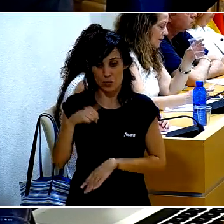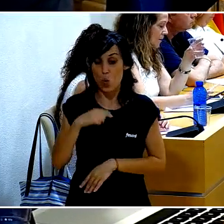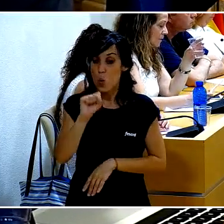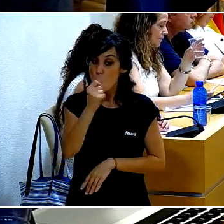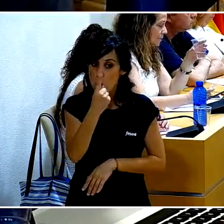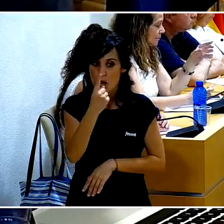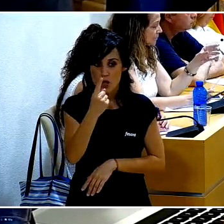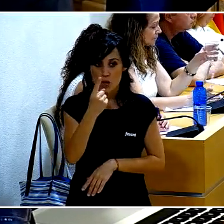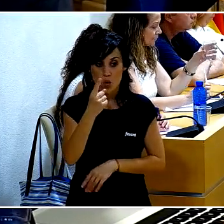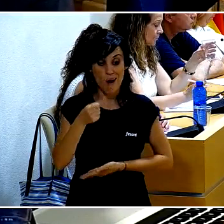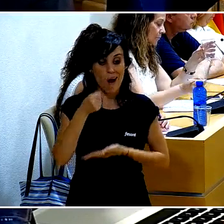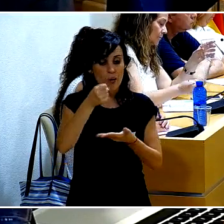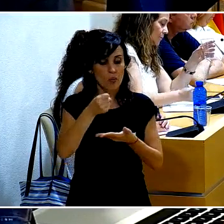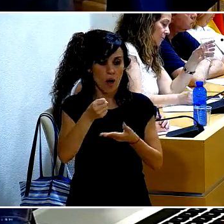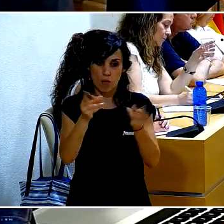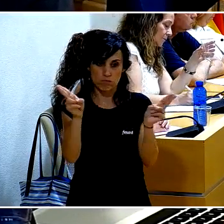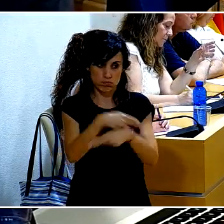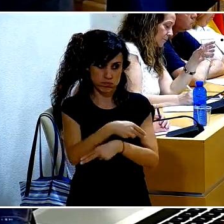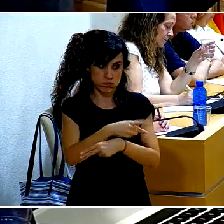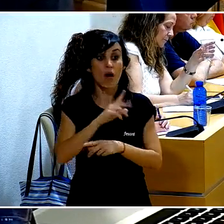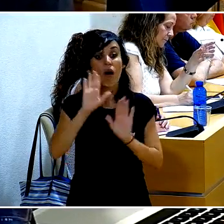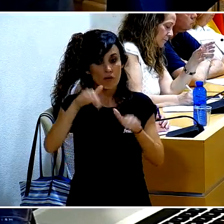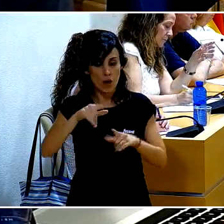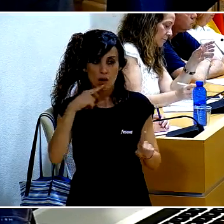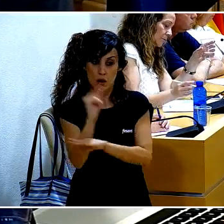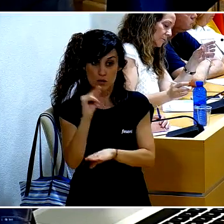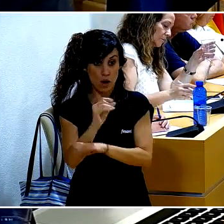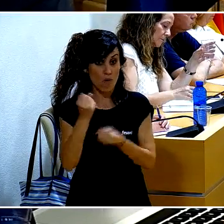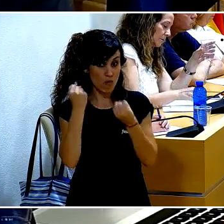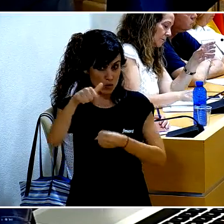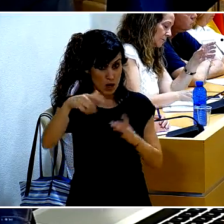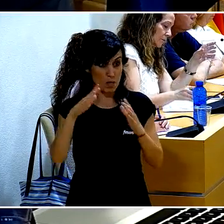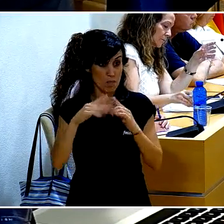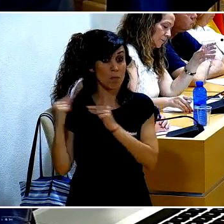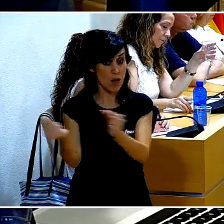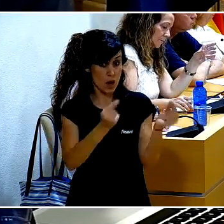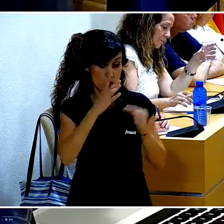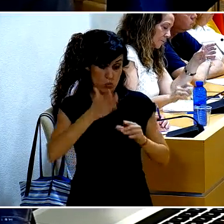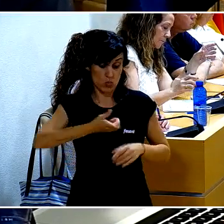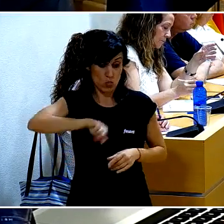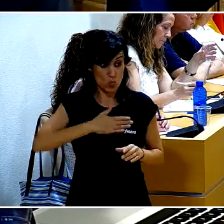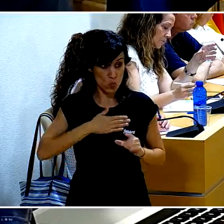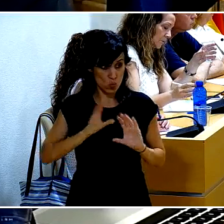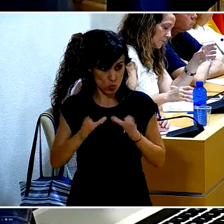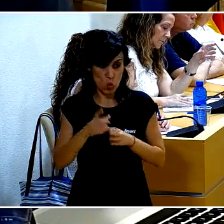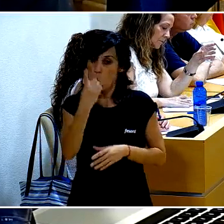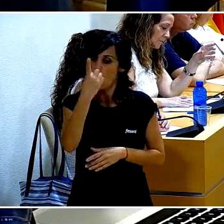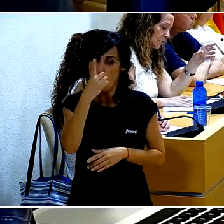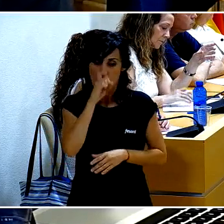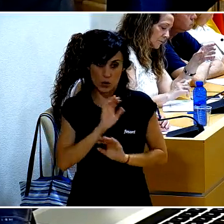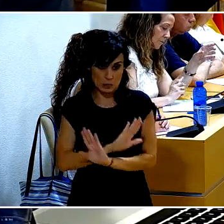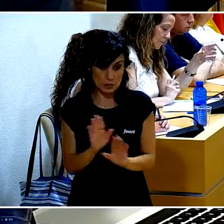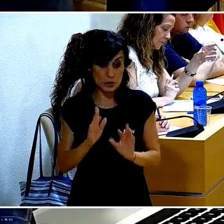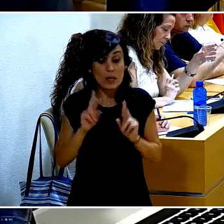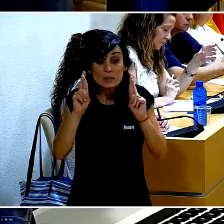suprimió esa ayuda y fue objeto de críticas en este pleno por este grupo. Un año solo. Esperemos que